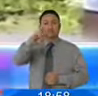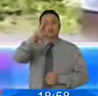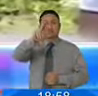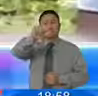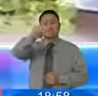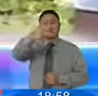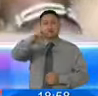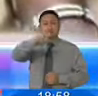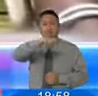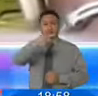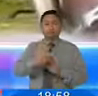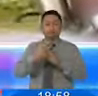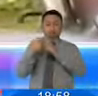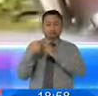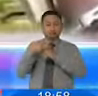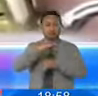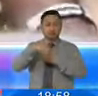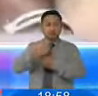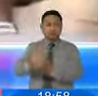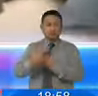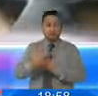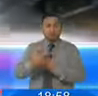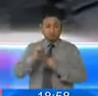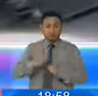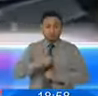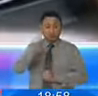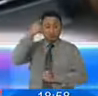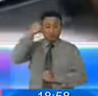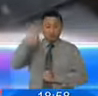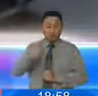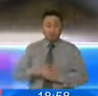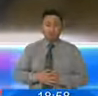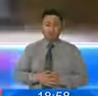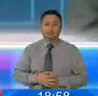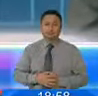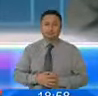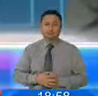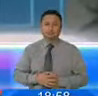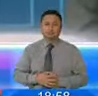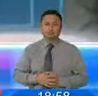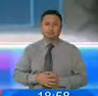tendrá en sus manos la información desclasificada que maneja el gobierno ecuatoriano